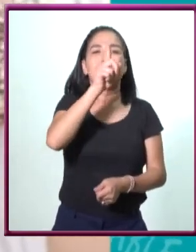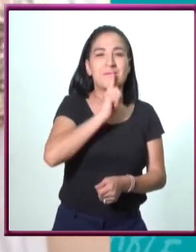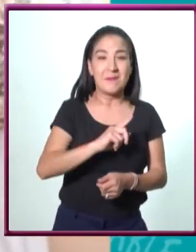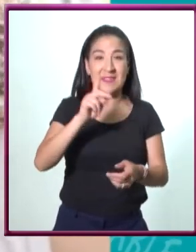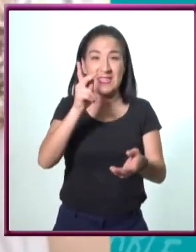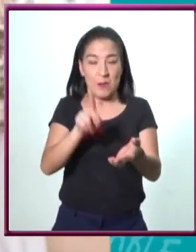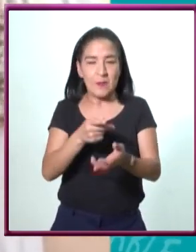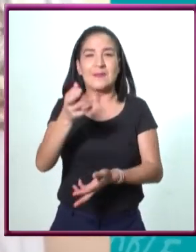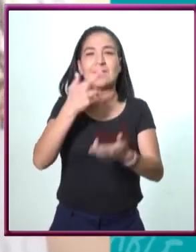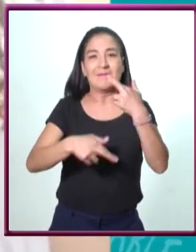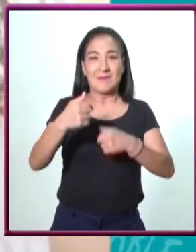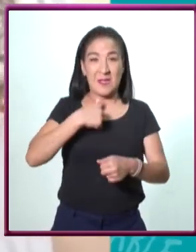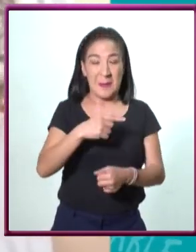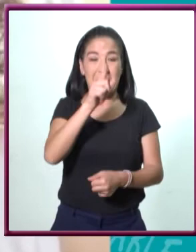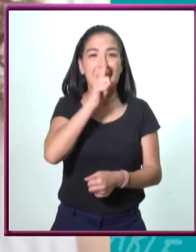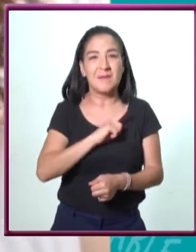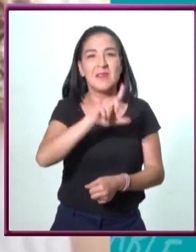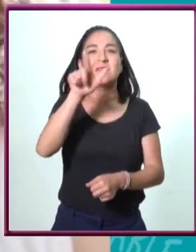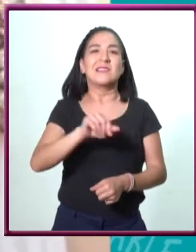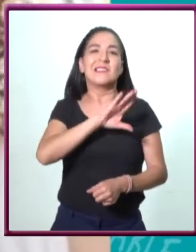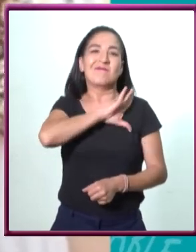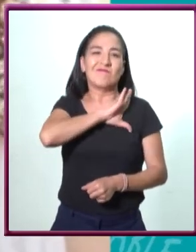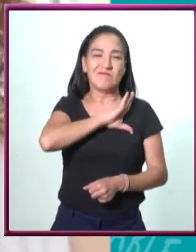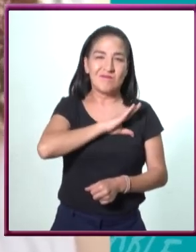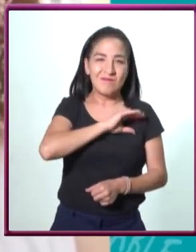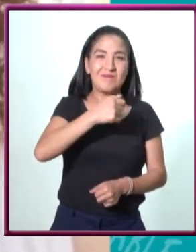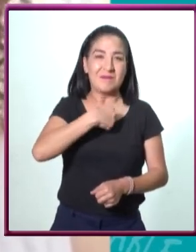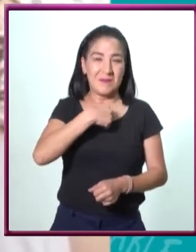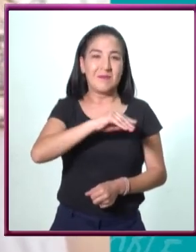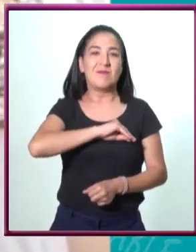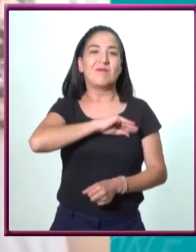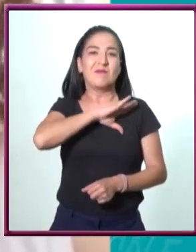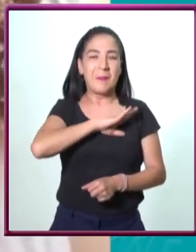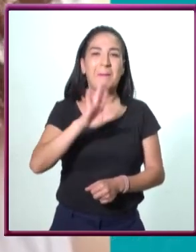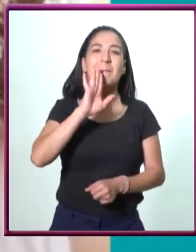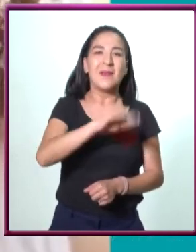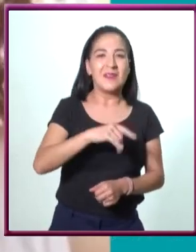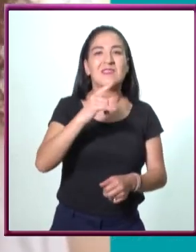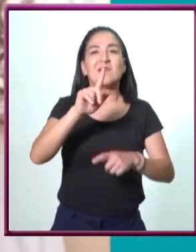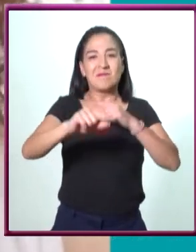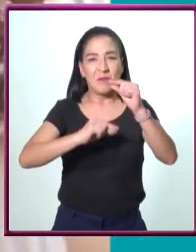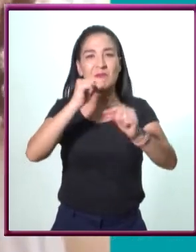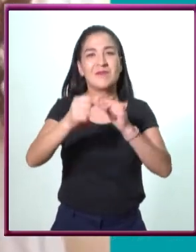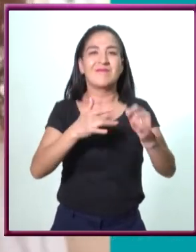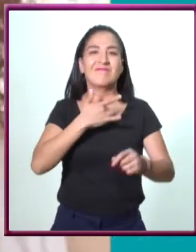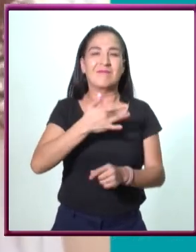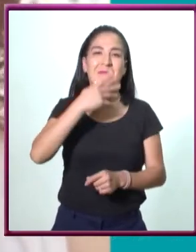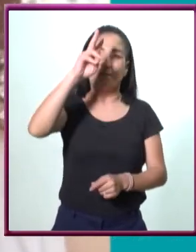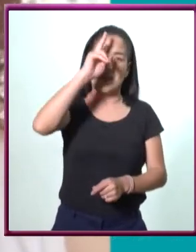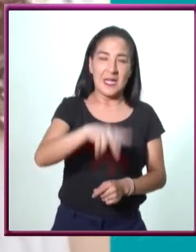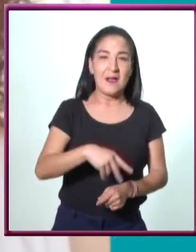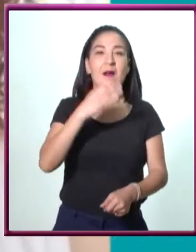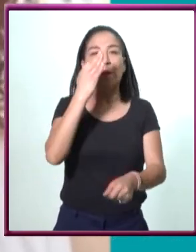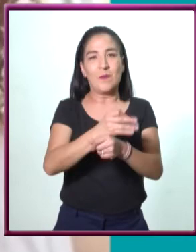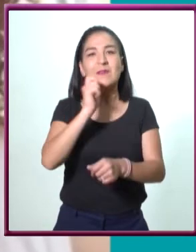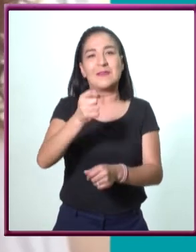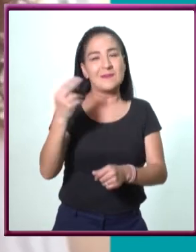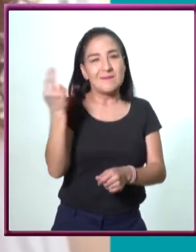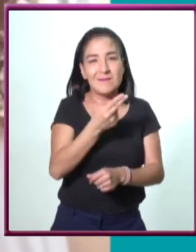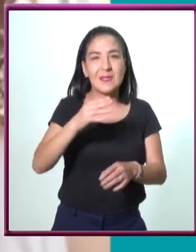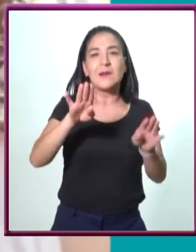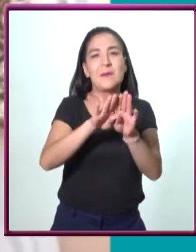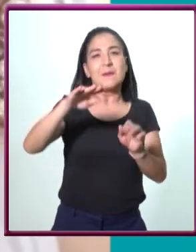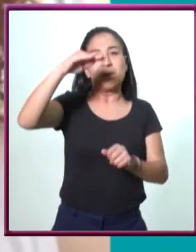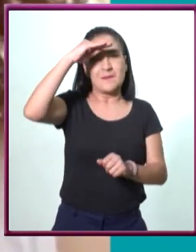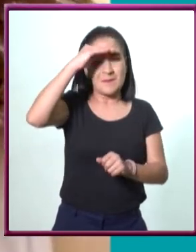mentira. Repito, la mentira me va a llevar a dañar mi autoestima. Poco a poco me voy a seguir sintiendo peor conmigo mismo. Ahora, esto sí requiere